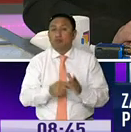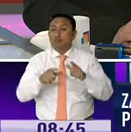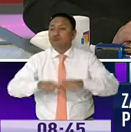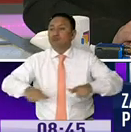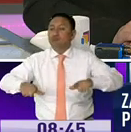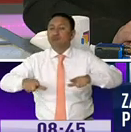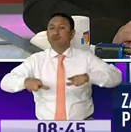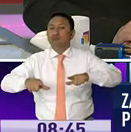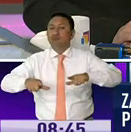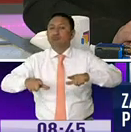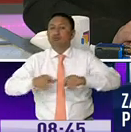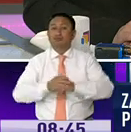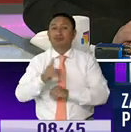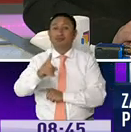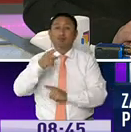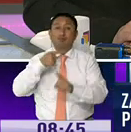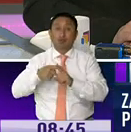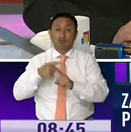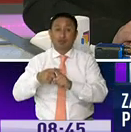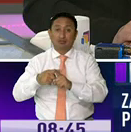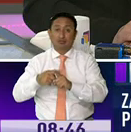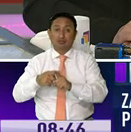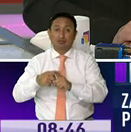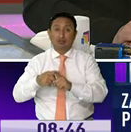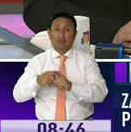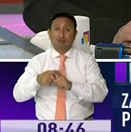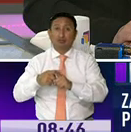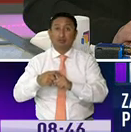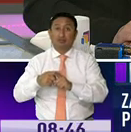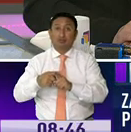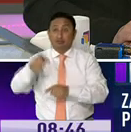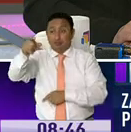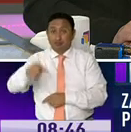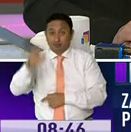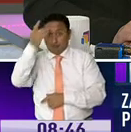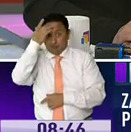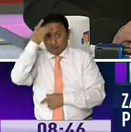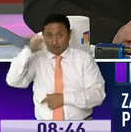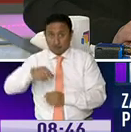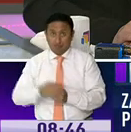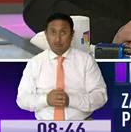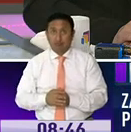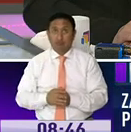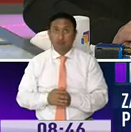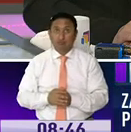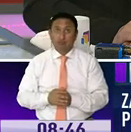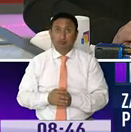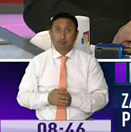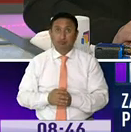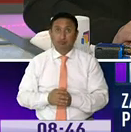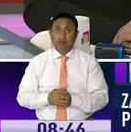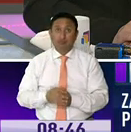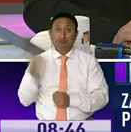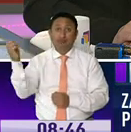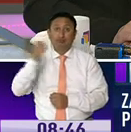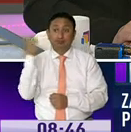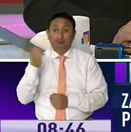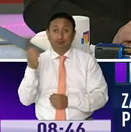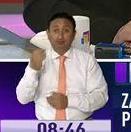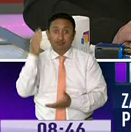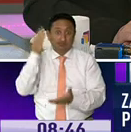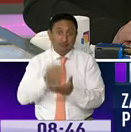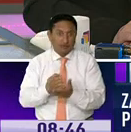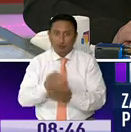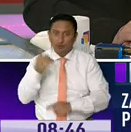tengamos casos positivos y tengamos que generar inclusive la activación de la articulación de emergencias, porque eso no se puede parar